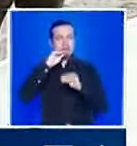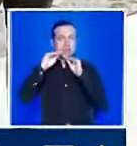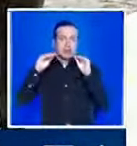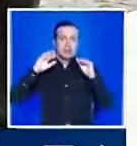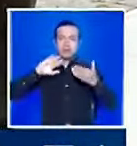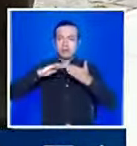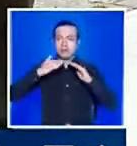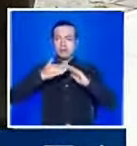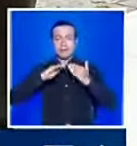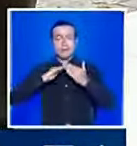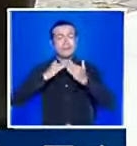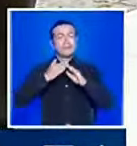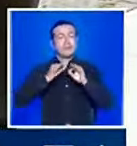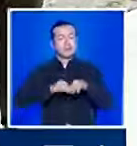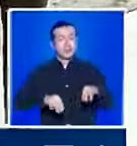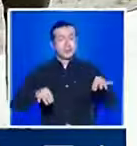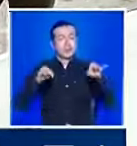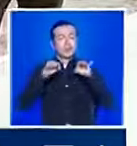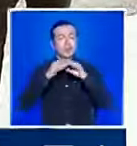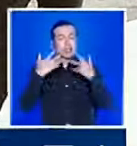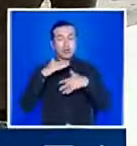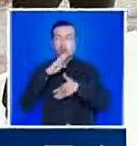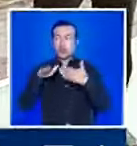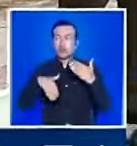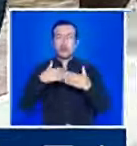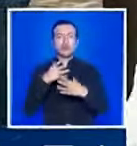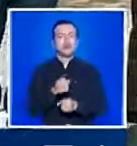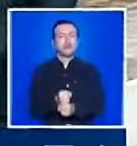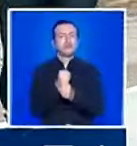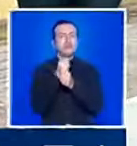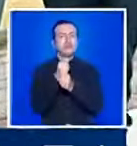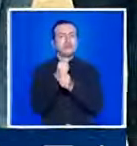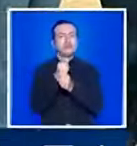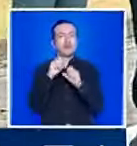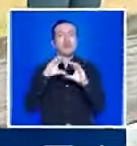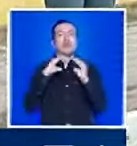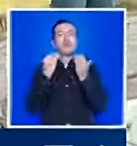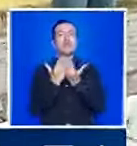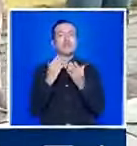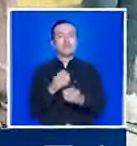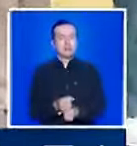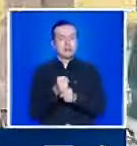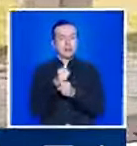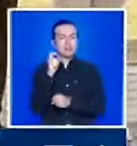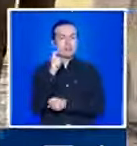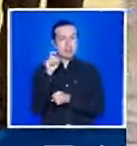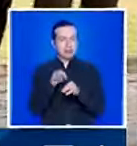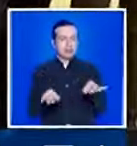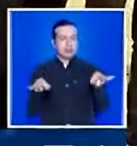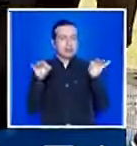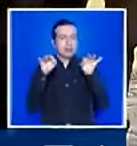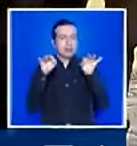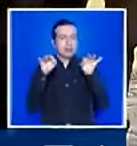comunidad por qué se activó la alarma y de esa manera todos podemos protegernos. Y para formar un Comité de Seguridad lo que tenemos que hacer es enviar un oficio a la